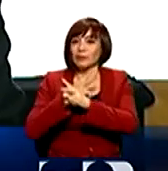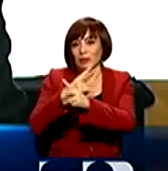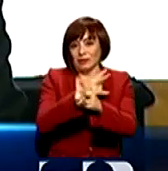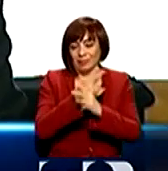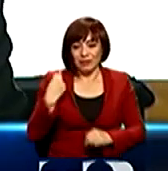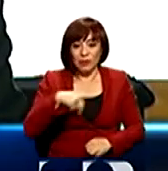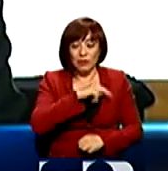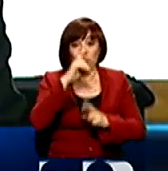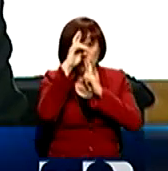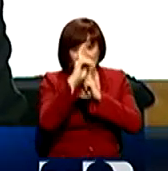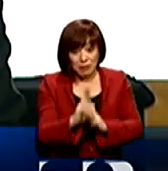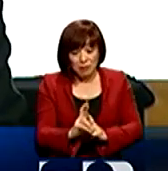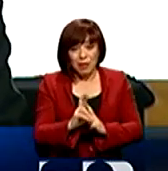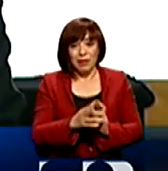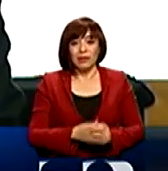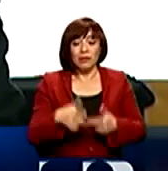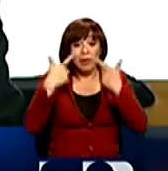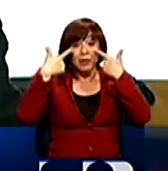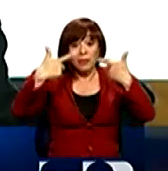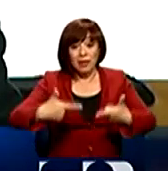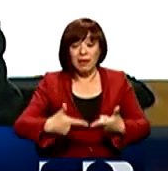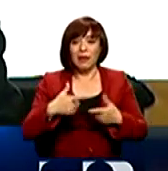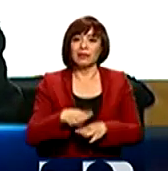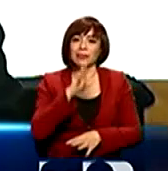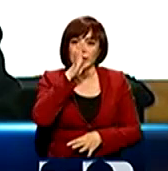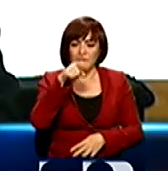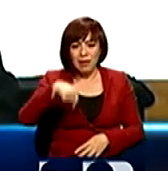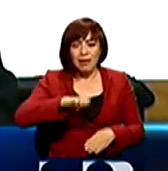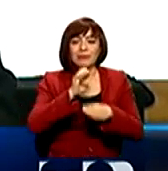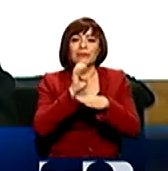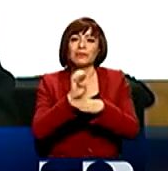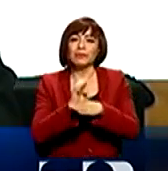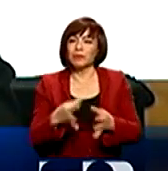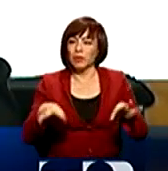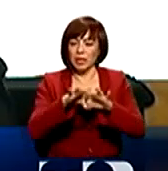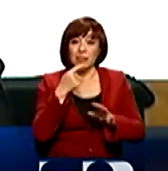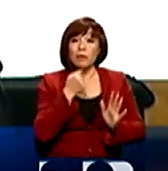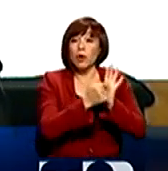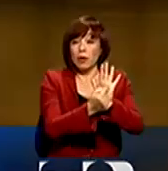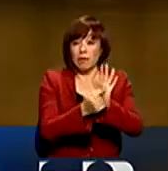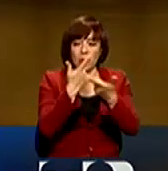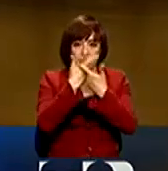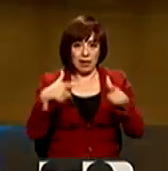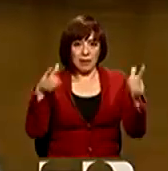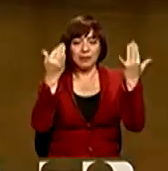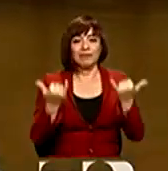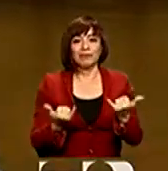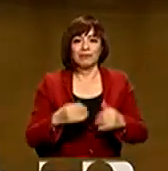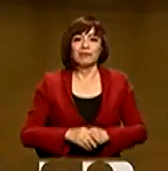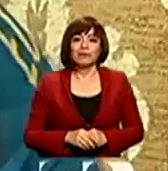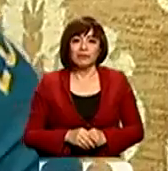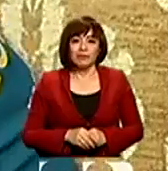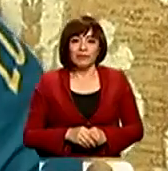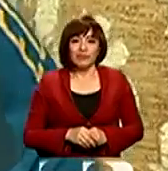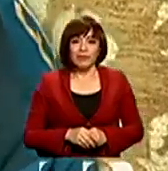respetar y mantener y cuidar los valores que hemos conseguido. Por ejemplo, el valor de la libertad. Y recordó que este valor también